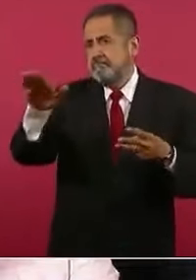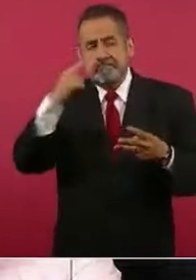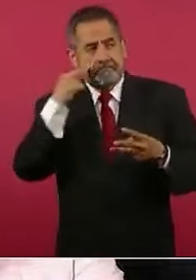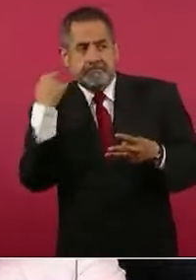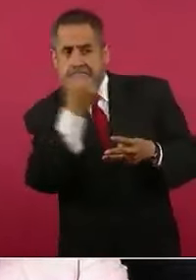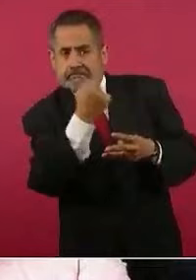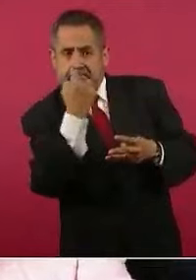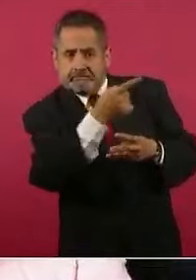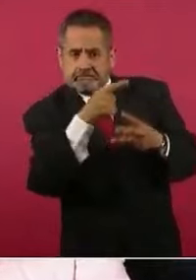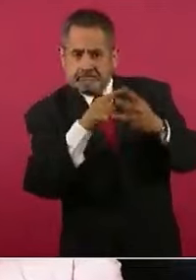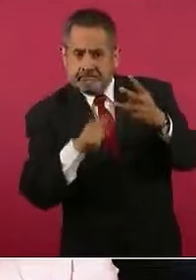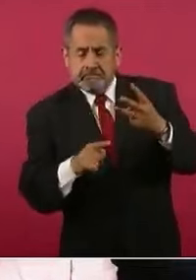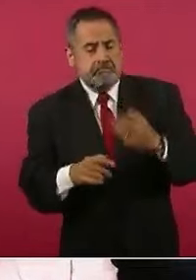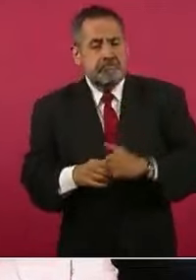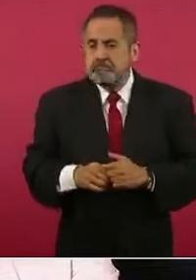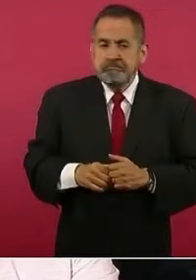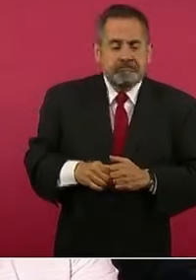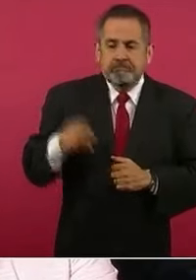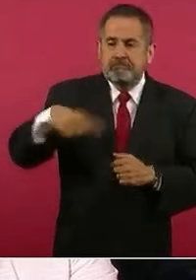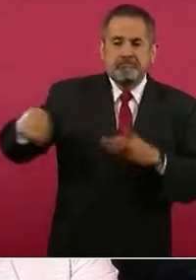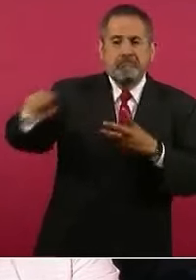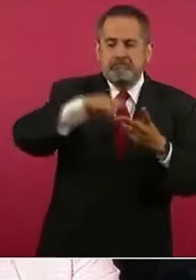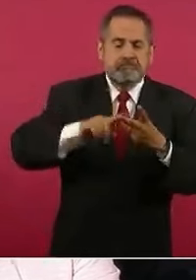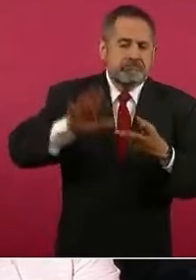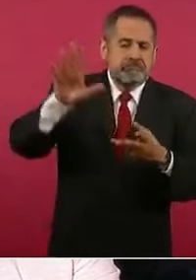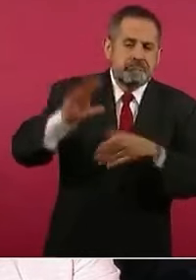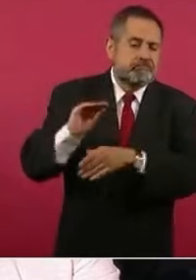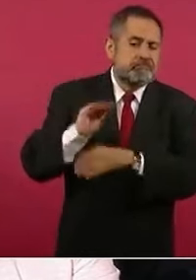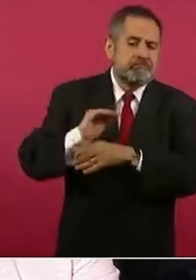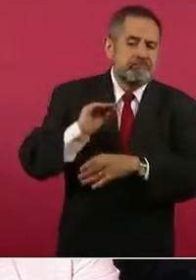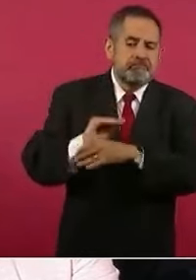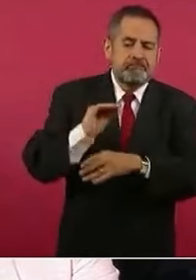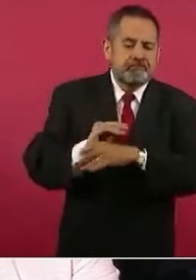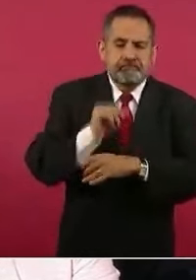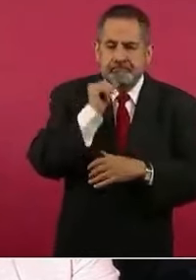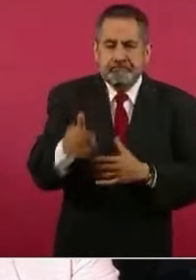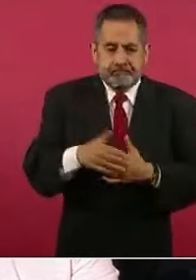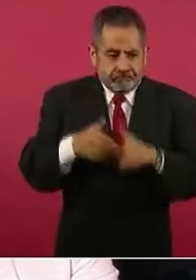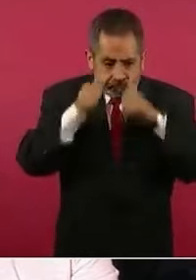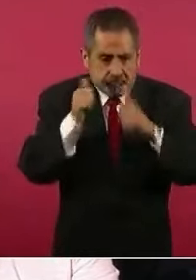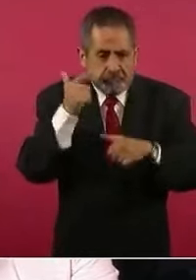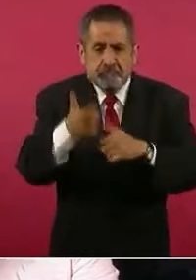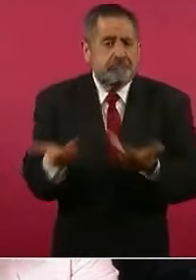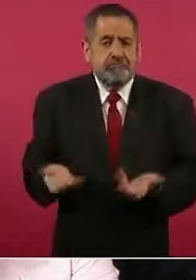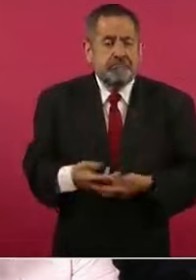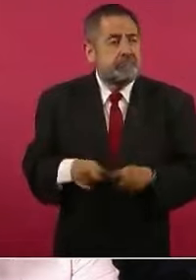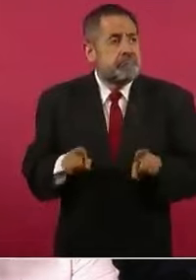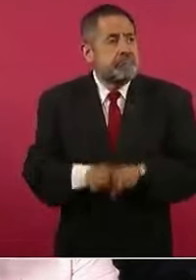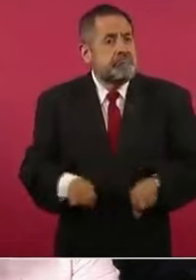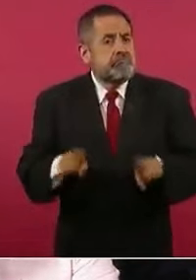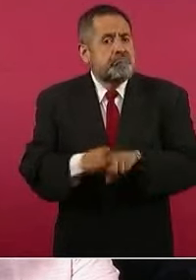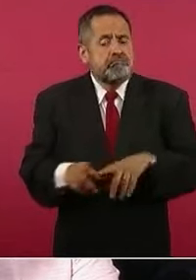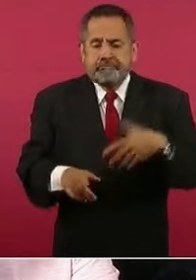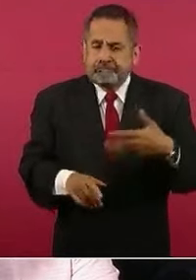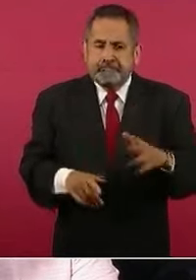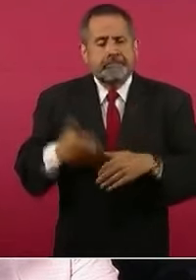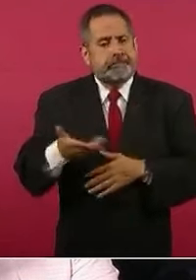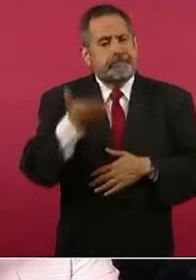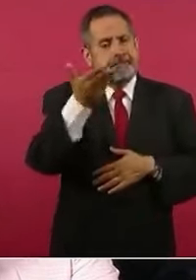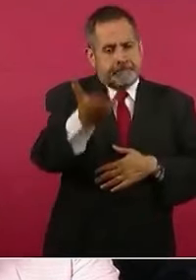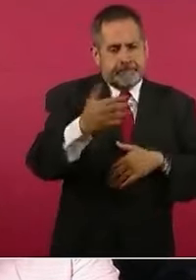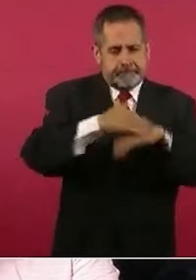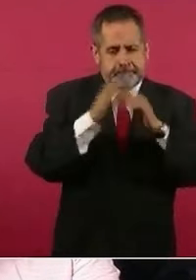Historia, haciendo estas instancias aparentemente caso omiso de la misma porque todo sigue igual. Por tal motivo le solicitan,